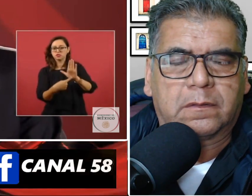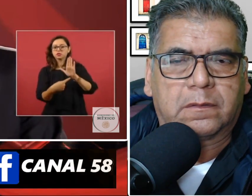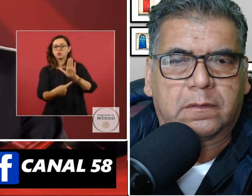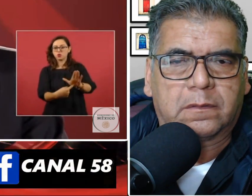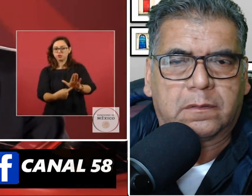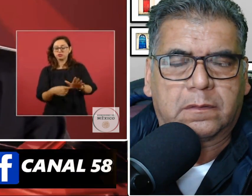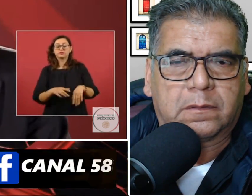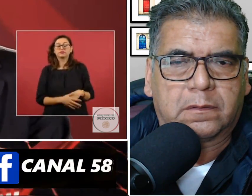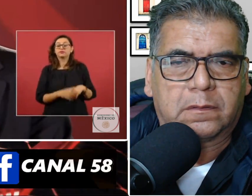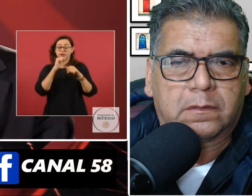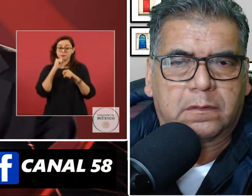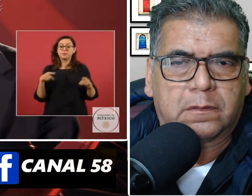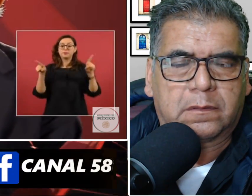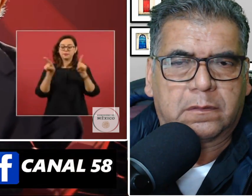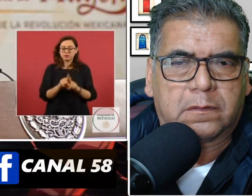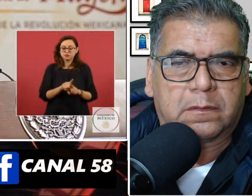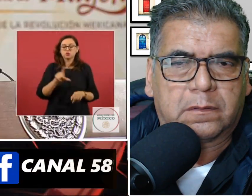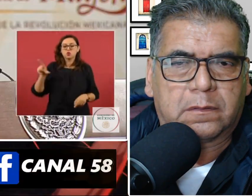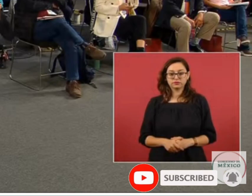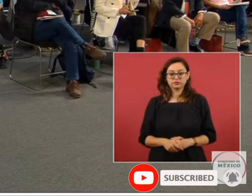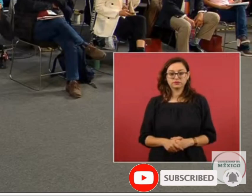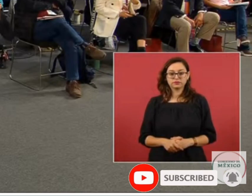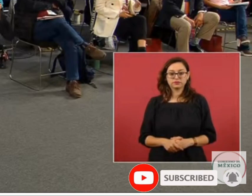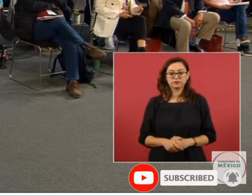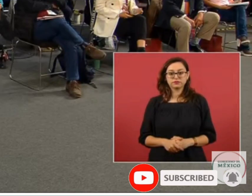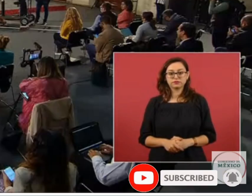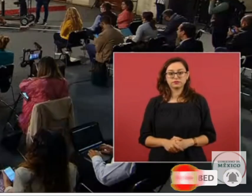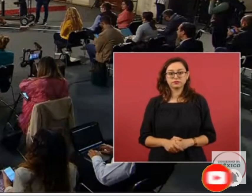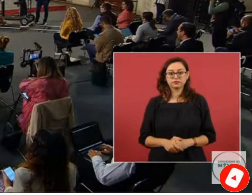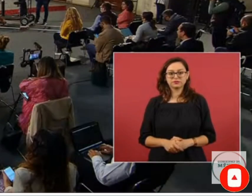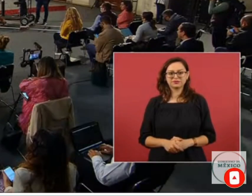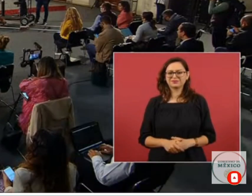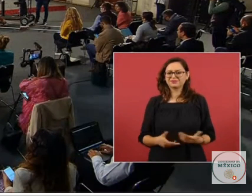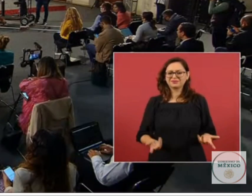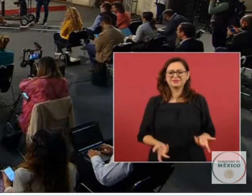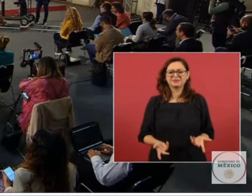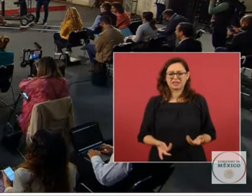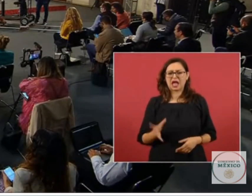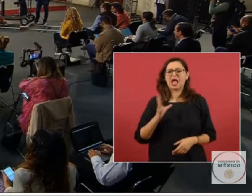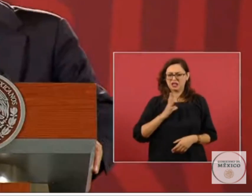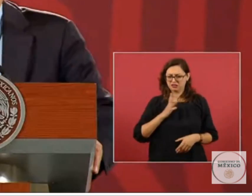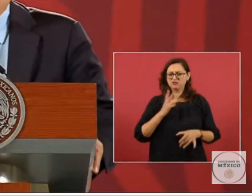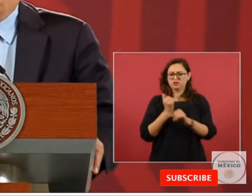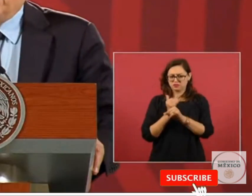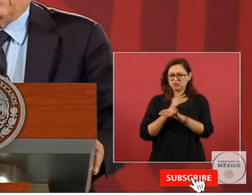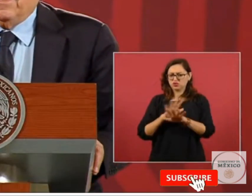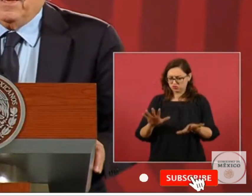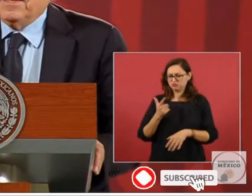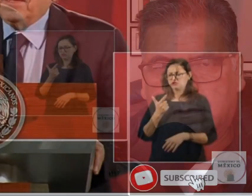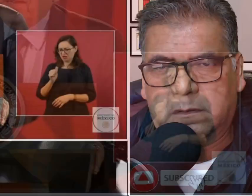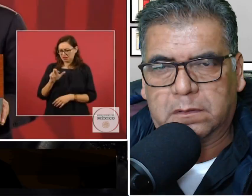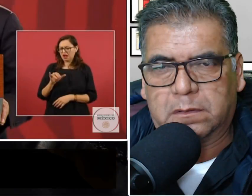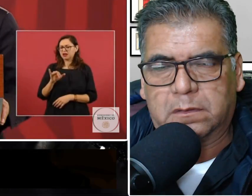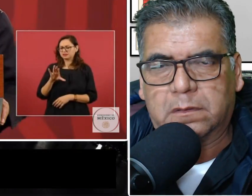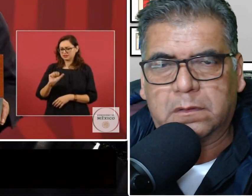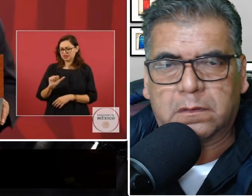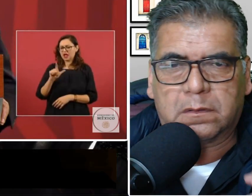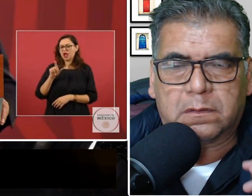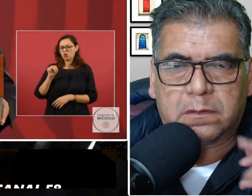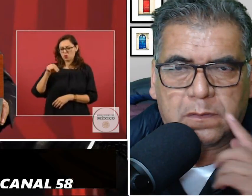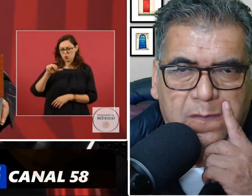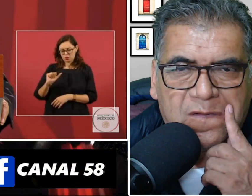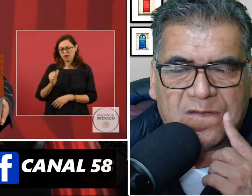mundo, escapa de estar siendo permanentemente informada de sus actividades financieras y de